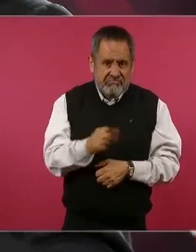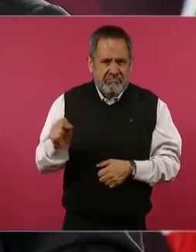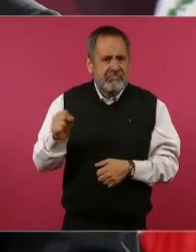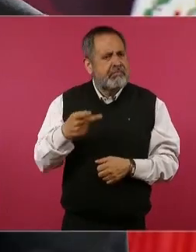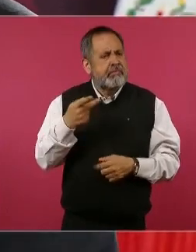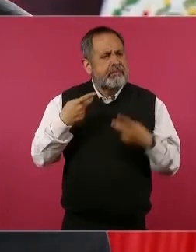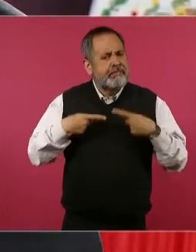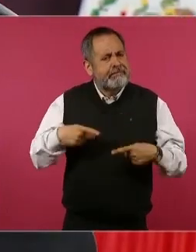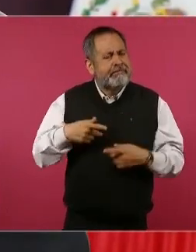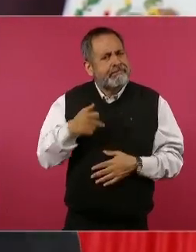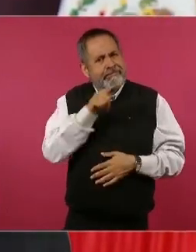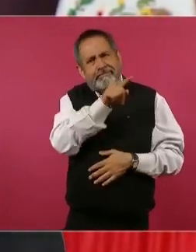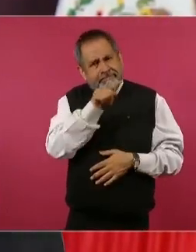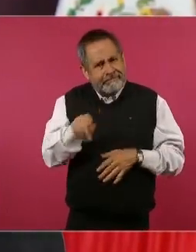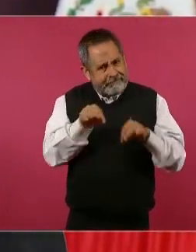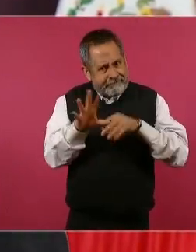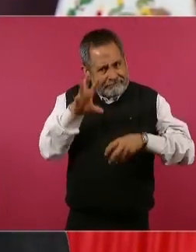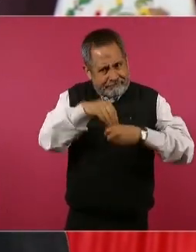además gente